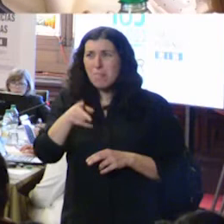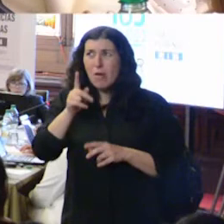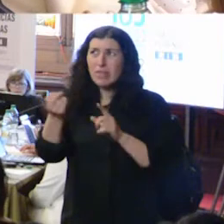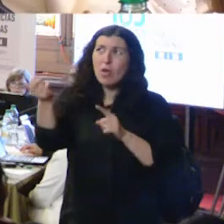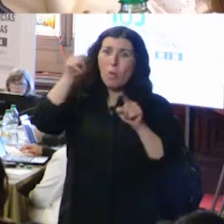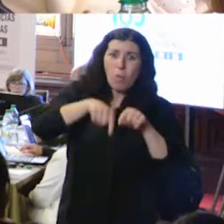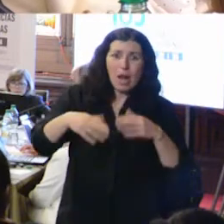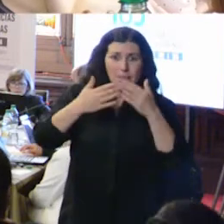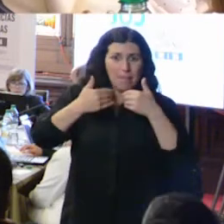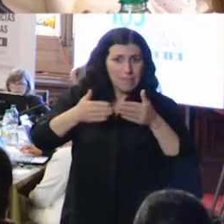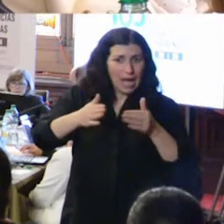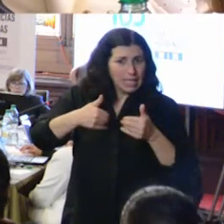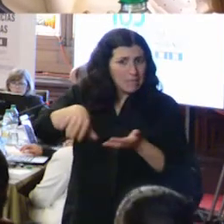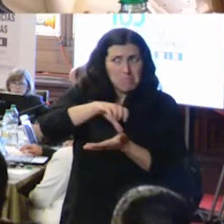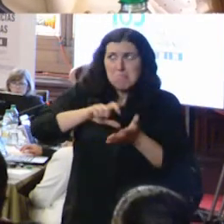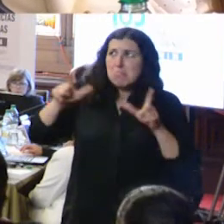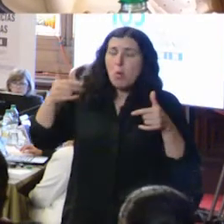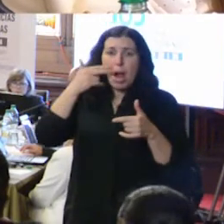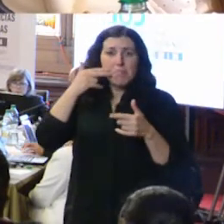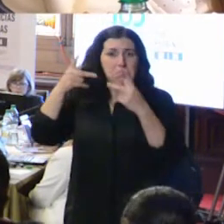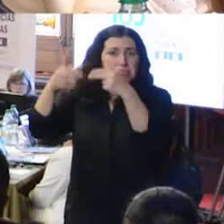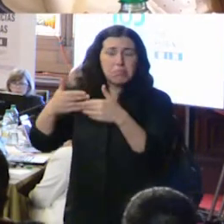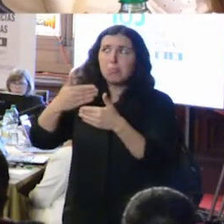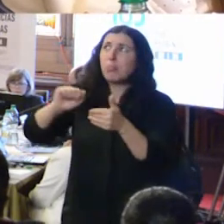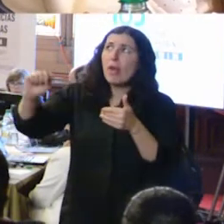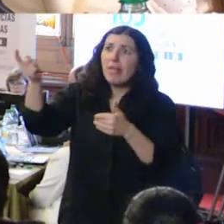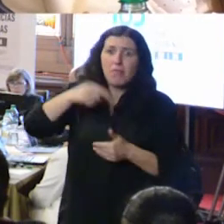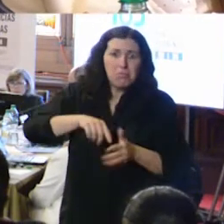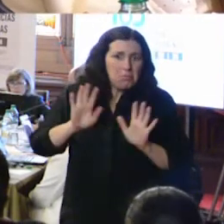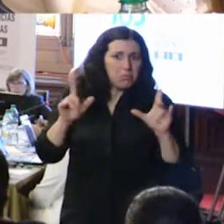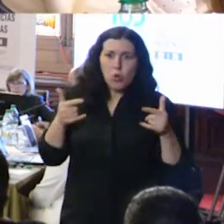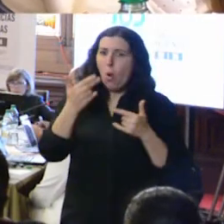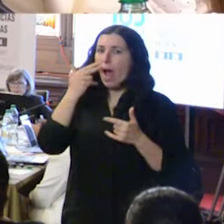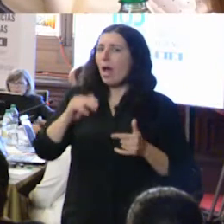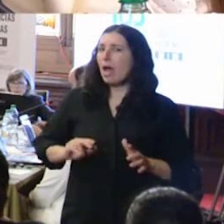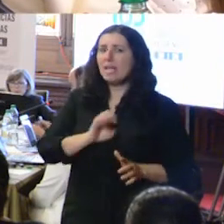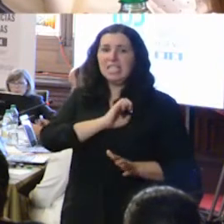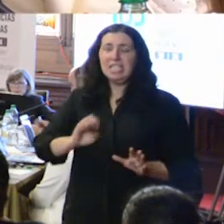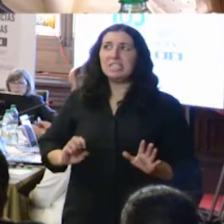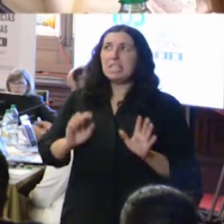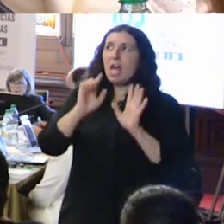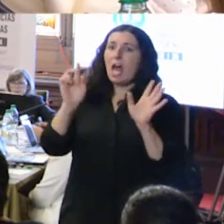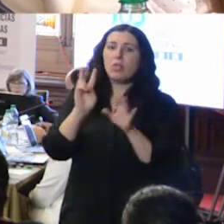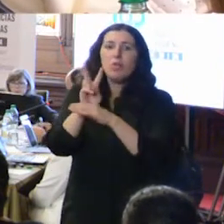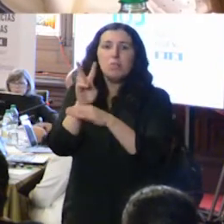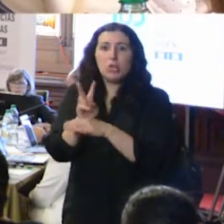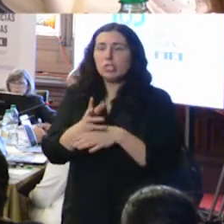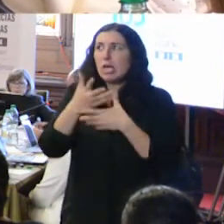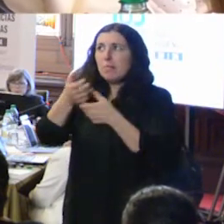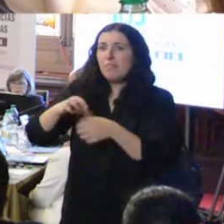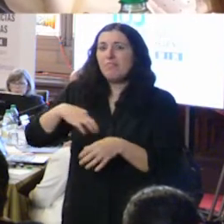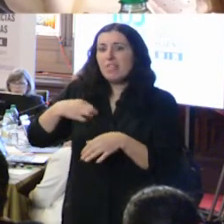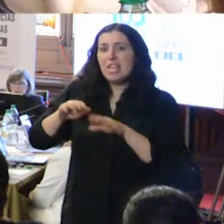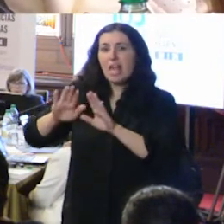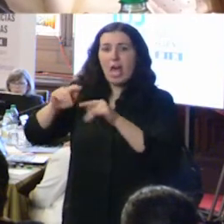la República de Panamá, no hay ninguna disposición del Estado de perjudicar su integridad, su vida ni su patrimonio, y el